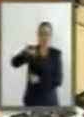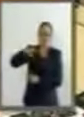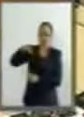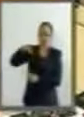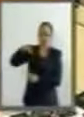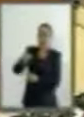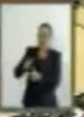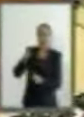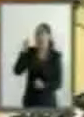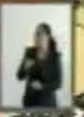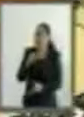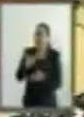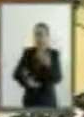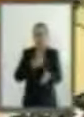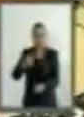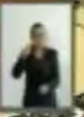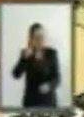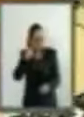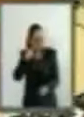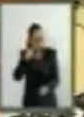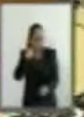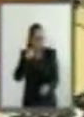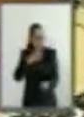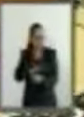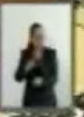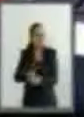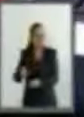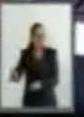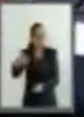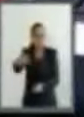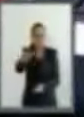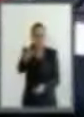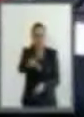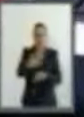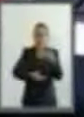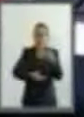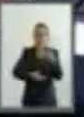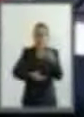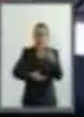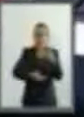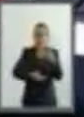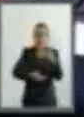a ser así. Y de mí se acuerdan si no va a pasar así. Entonces, me